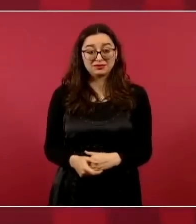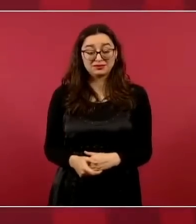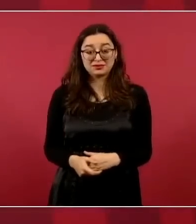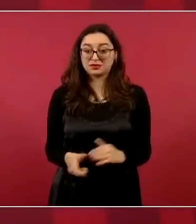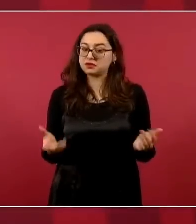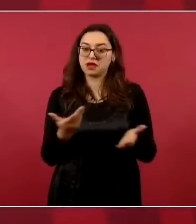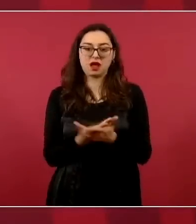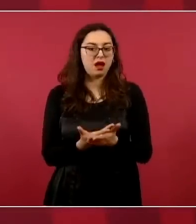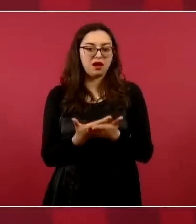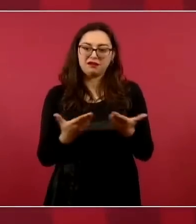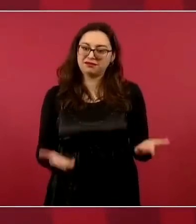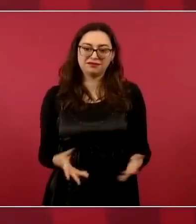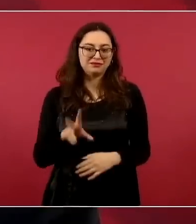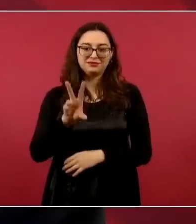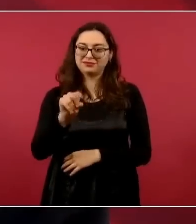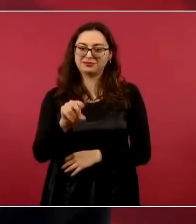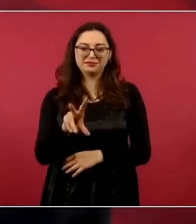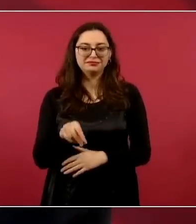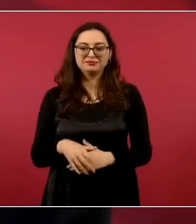Y ya no.